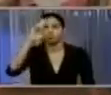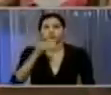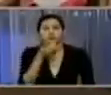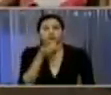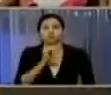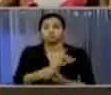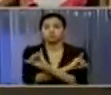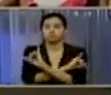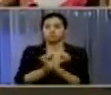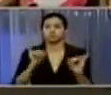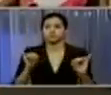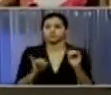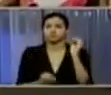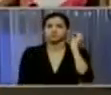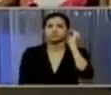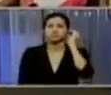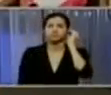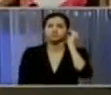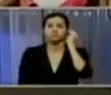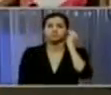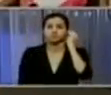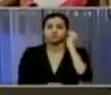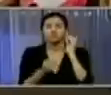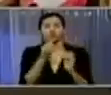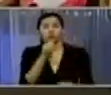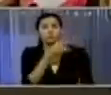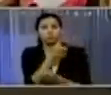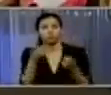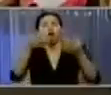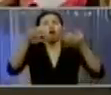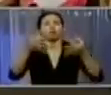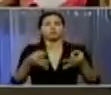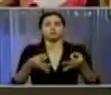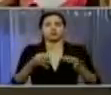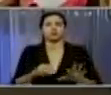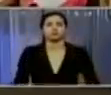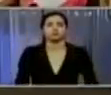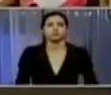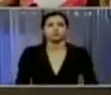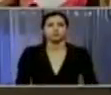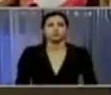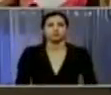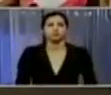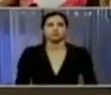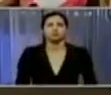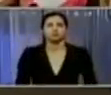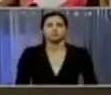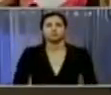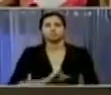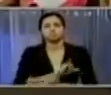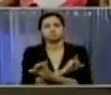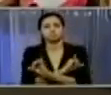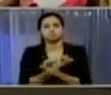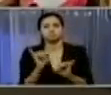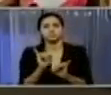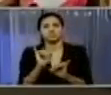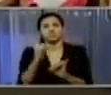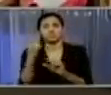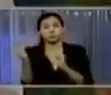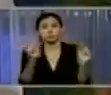Luego de, tengo que decirlo, informarles a ustedes oficialmente, luego de ese primer